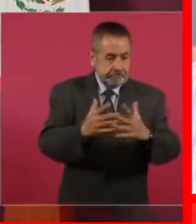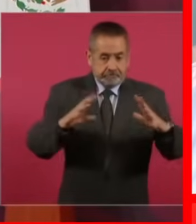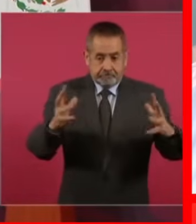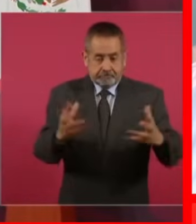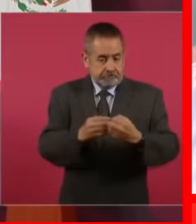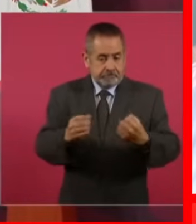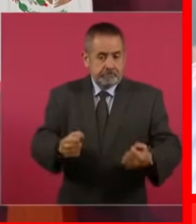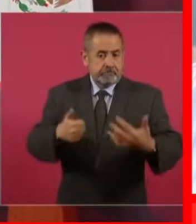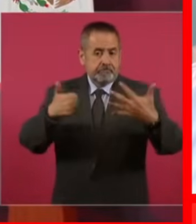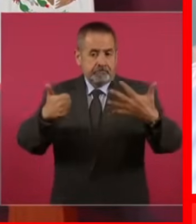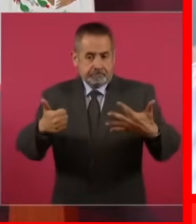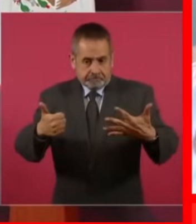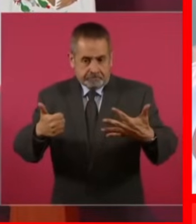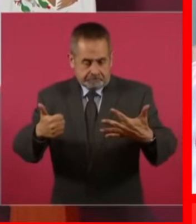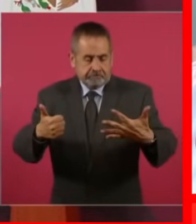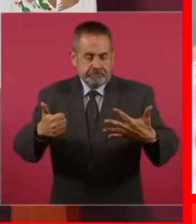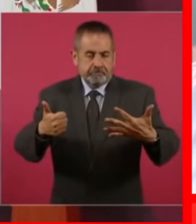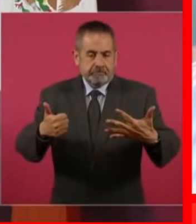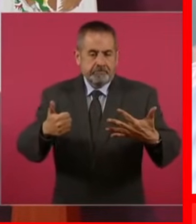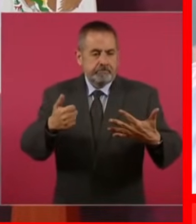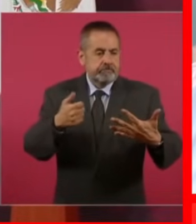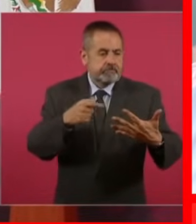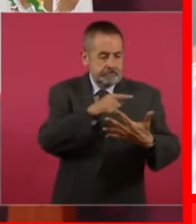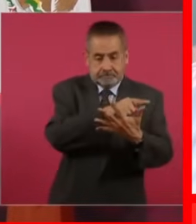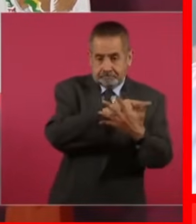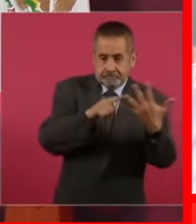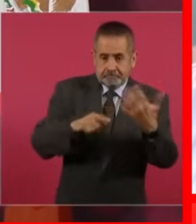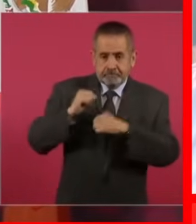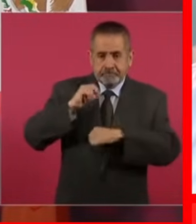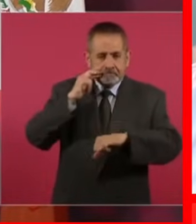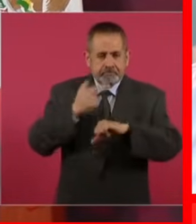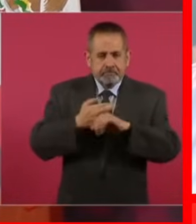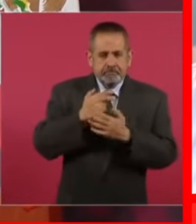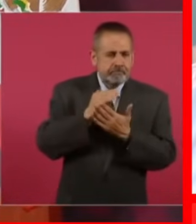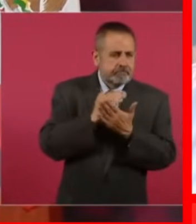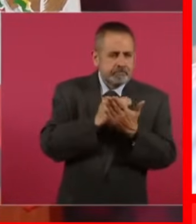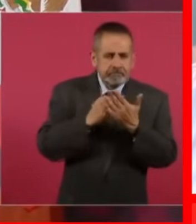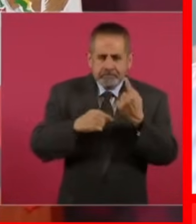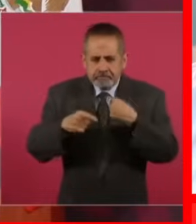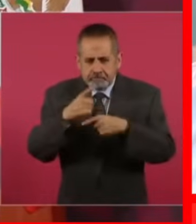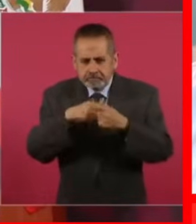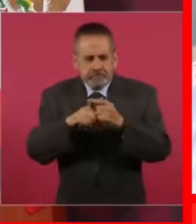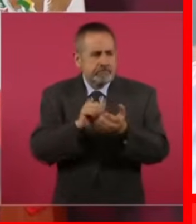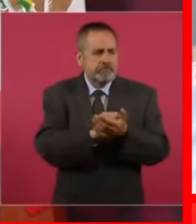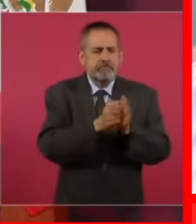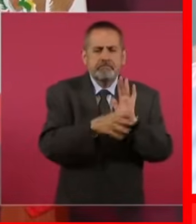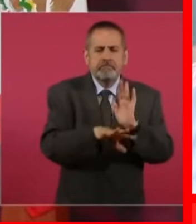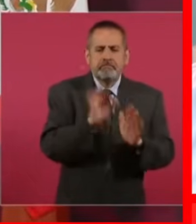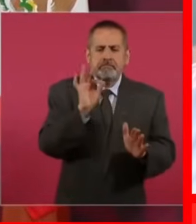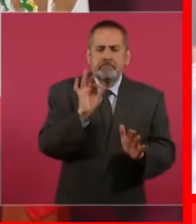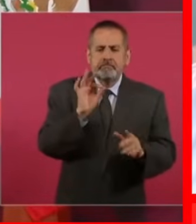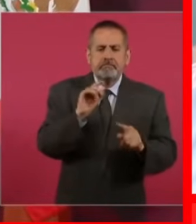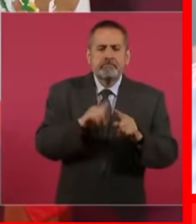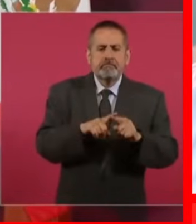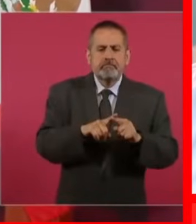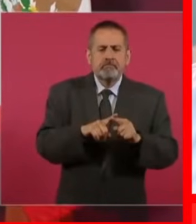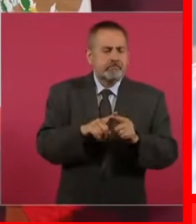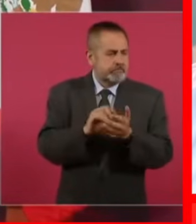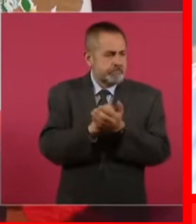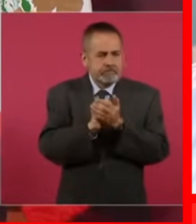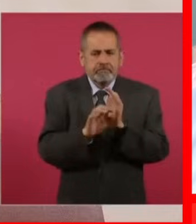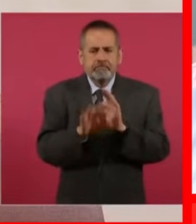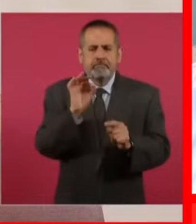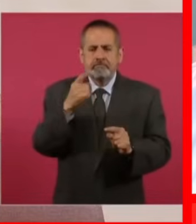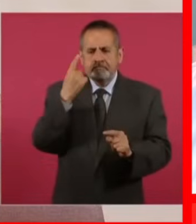6, y se hizo un proceso de insaculación, pero para que se entienda mejor, un sorteo.